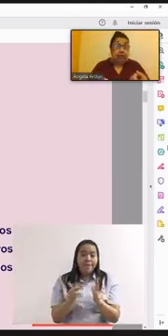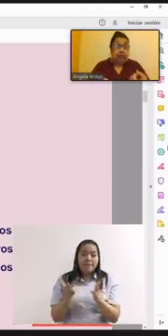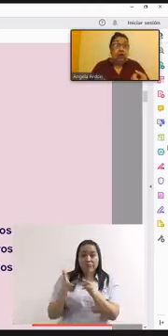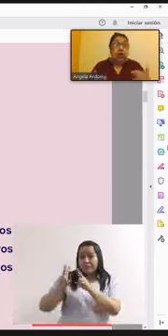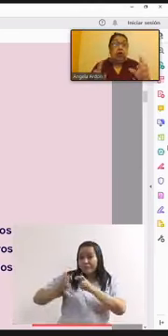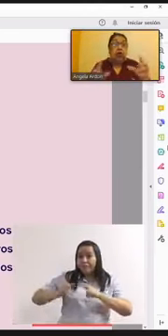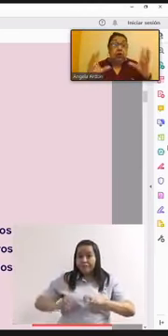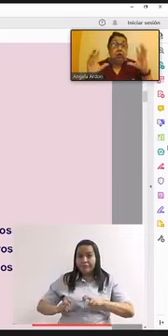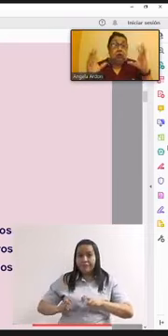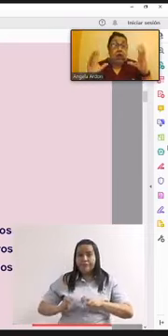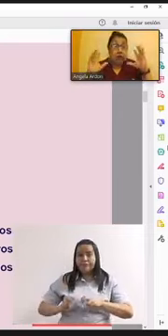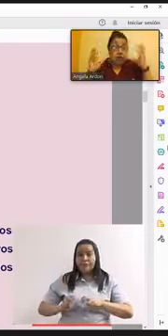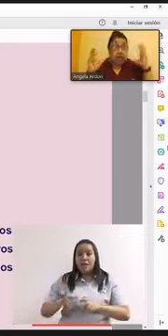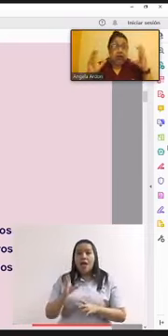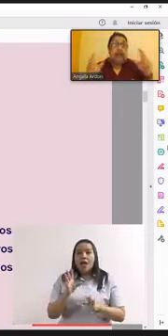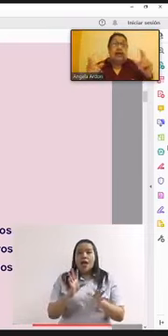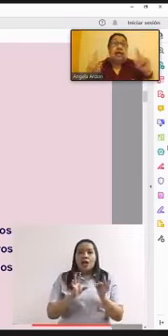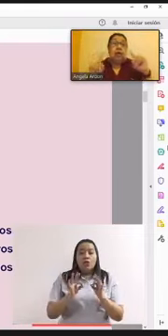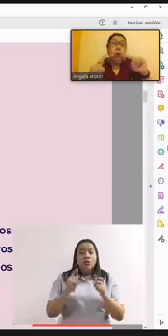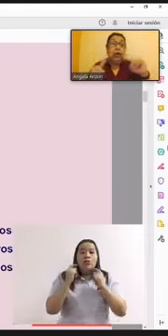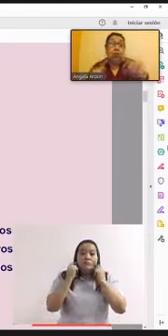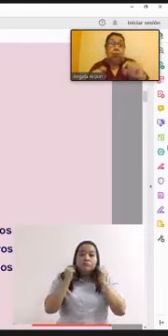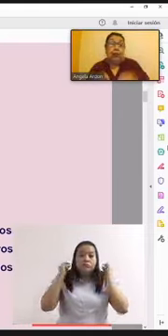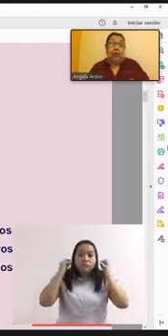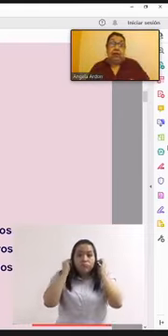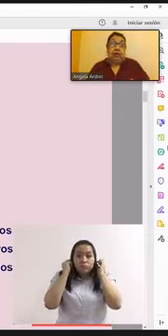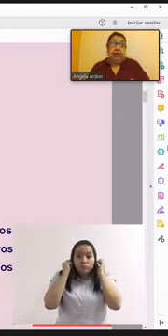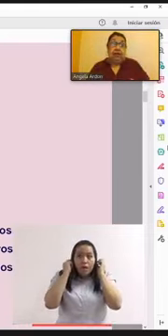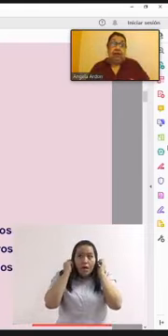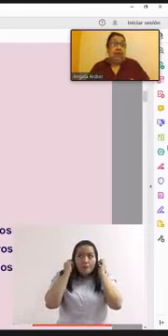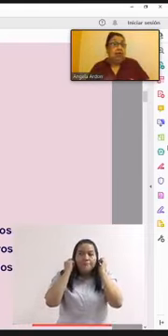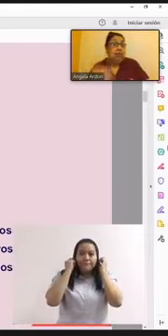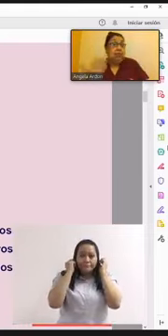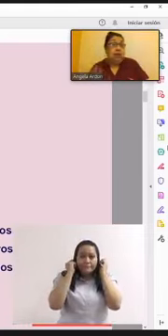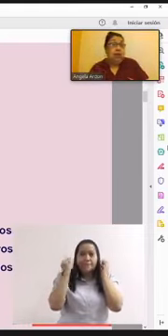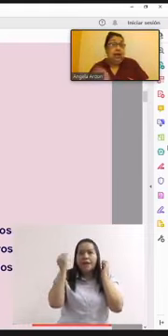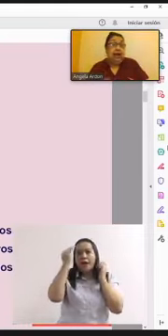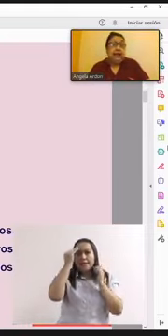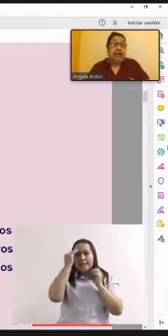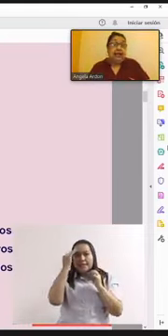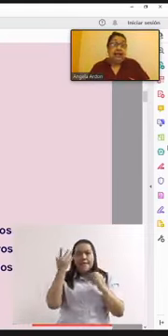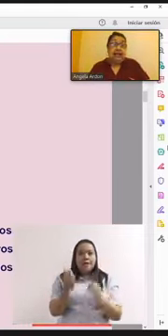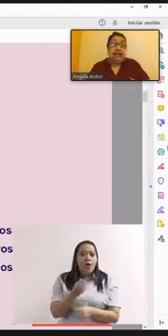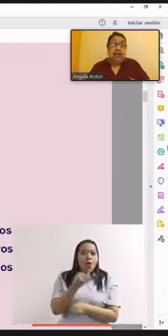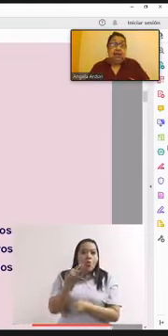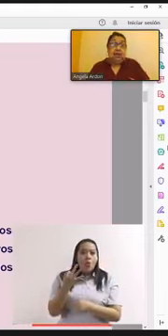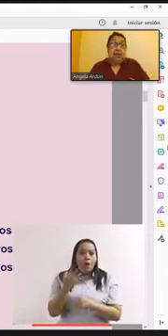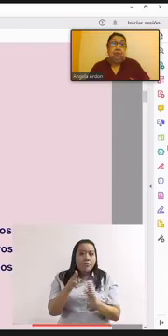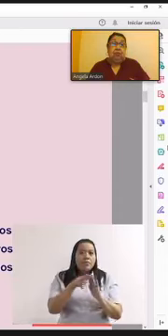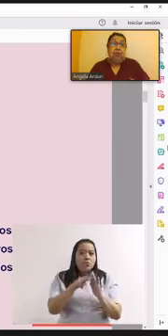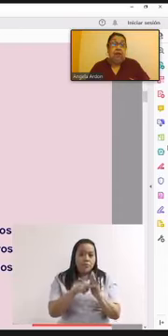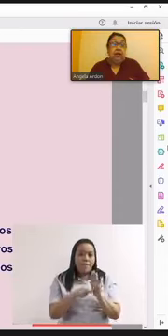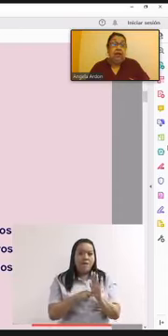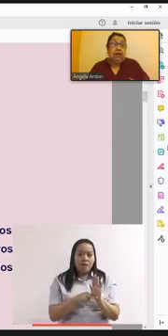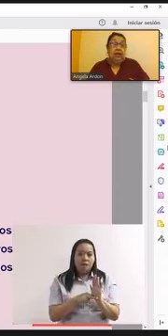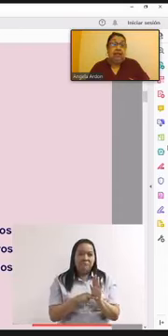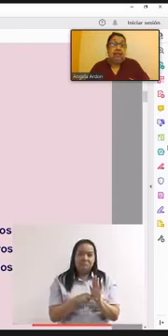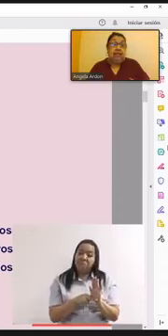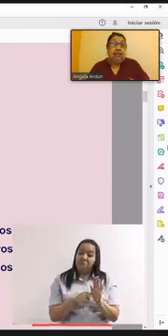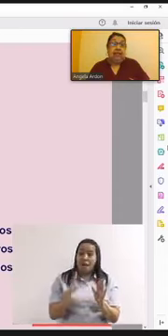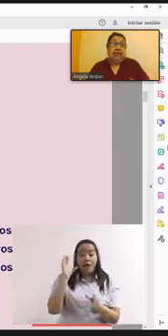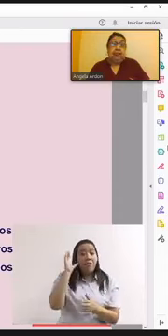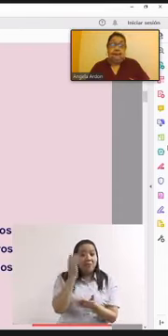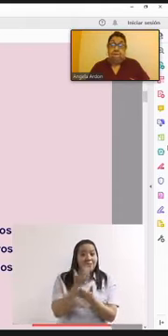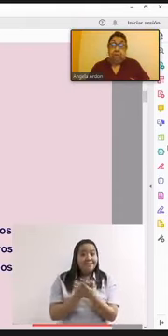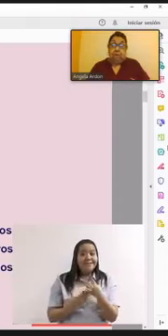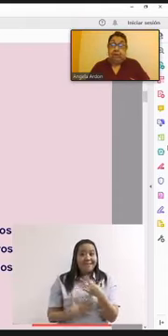médico. Con auriculares, cuál es tu pérdida auditiva. Así que los invito a que entren ahí, porque sería muy interesante